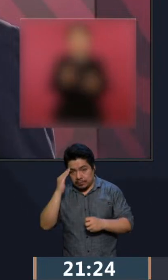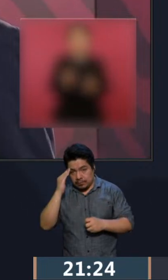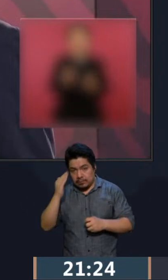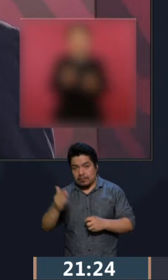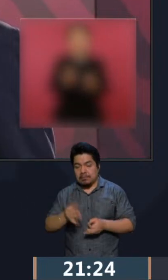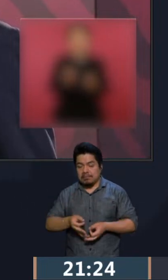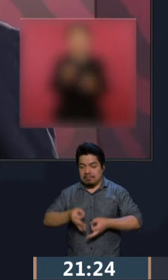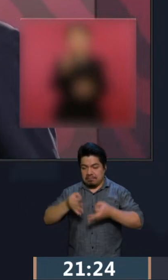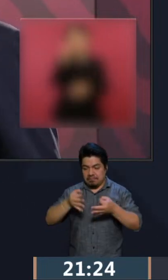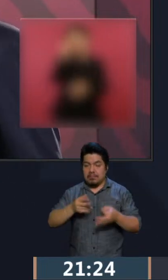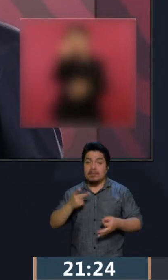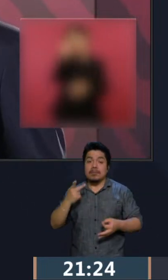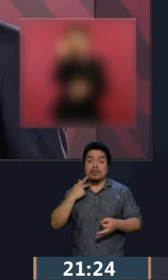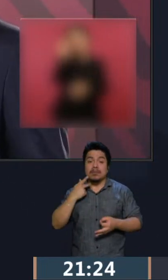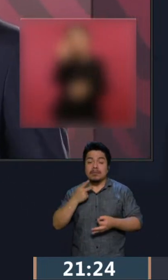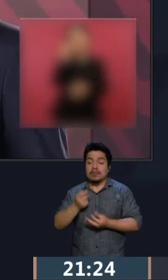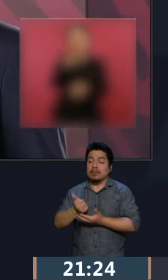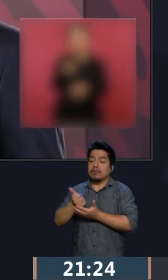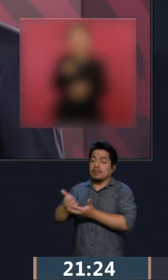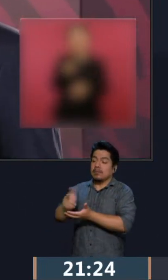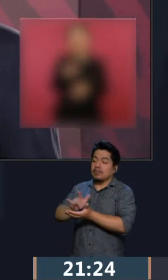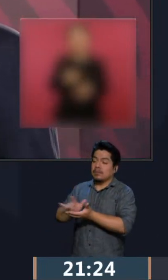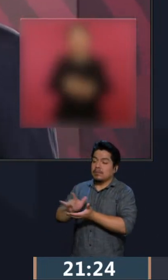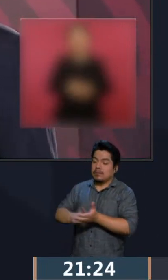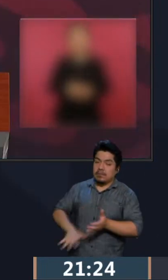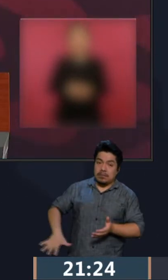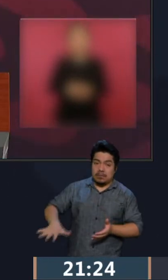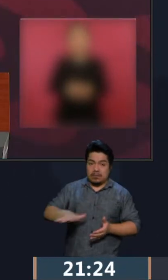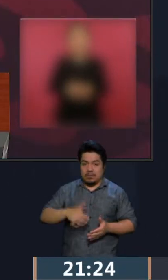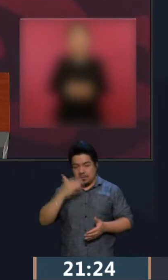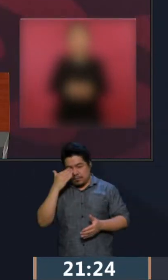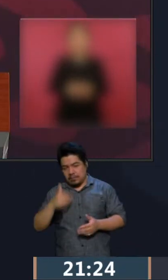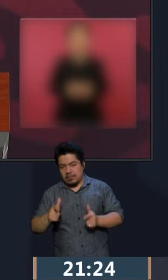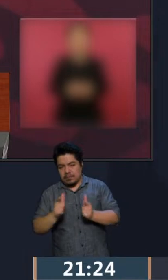una postura política a favor de uno de